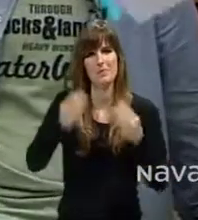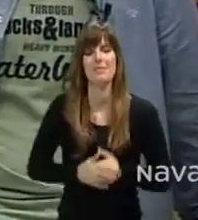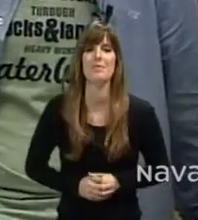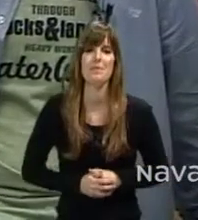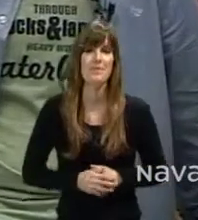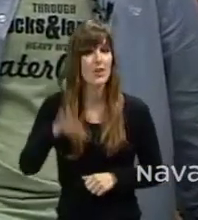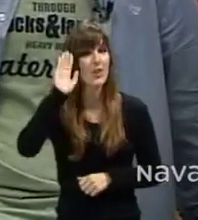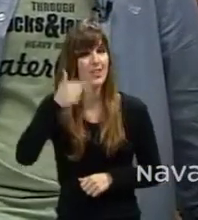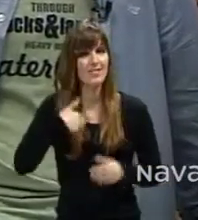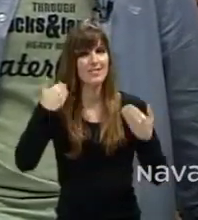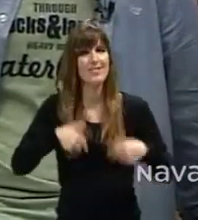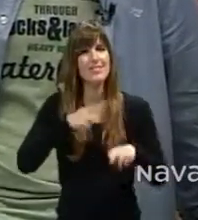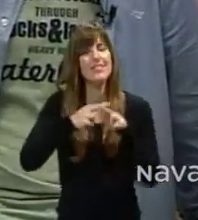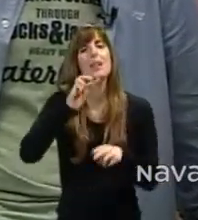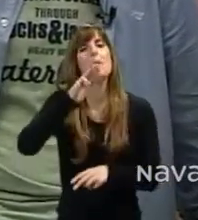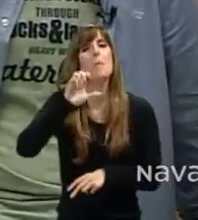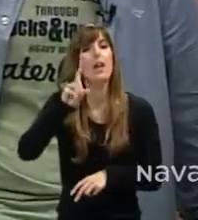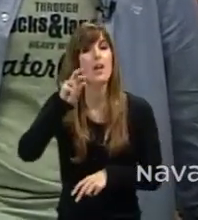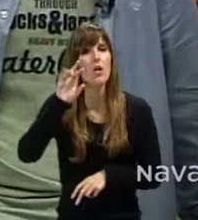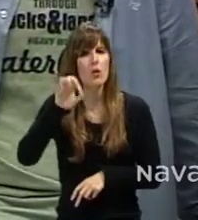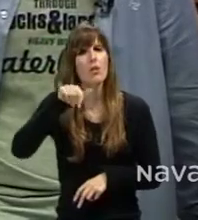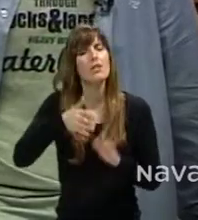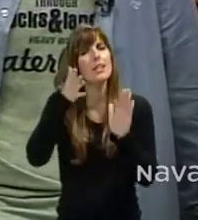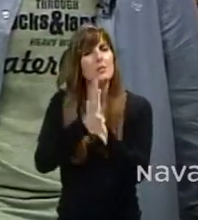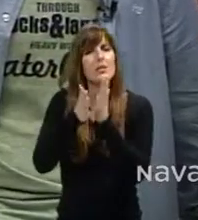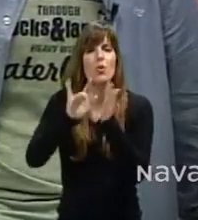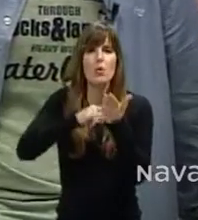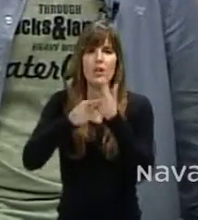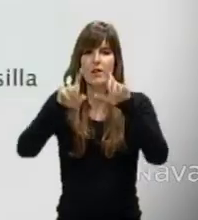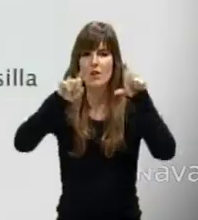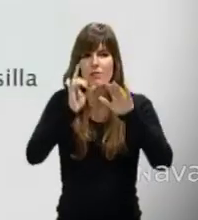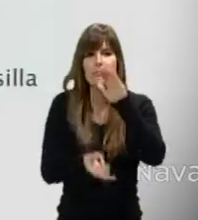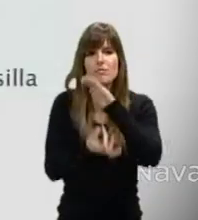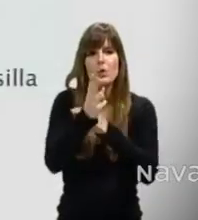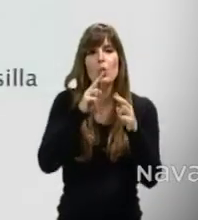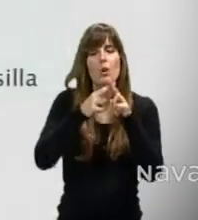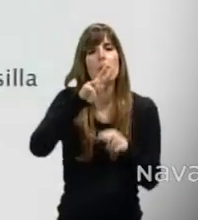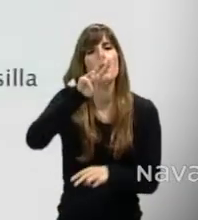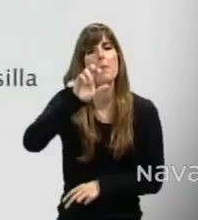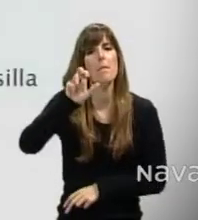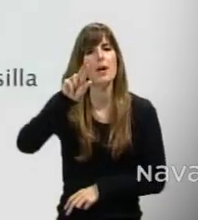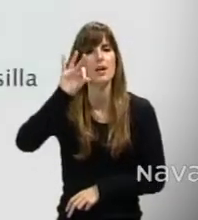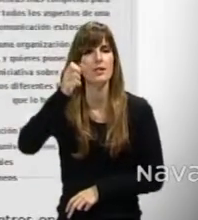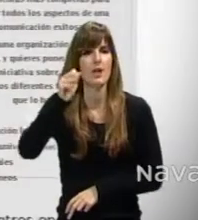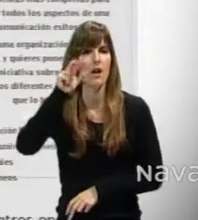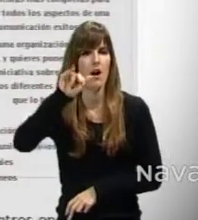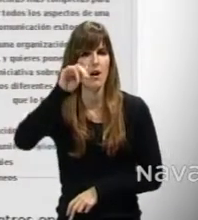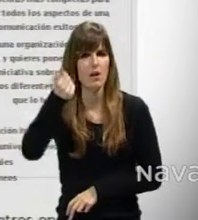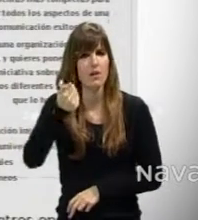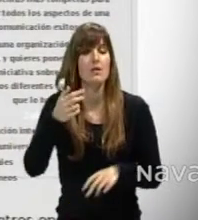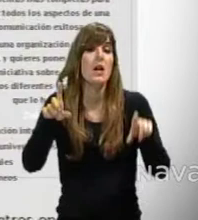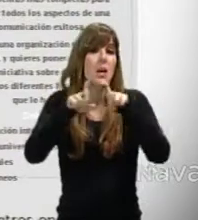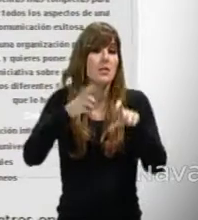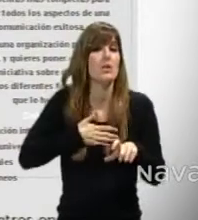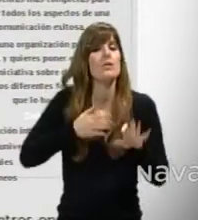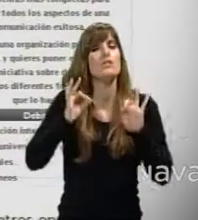Hola, me llamo Pedro y hoy os vamos a contar un proyecto de emprendedores que se llama Bersaria. Bersaria es una empresa, se puede llamar de